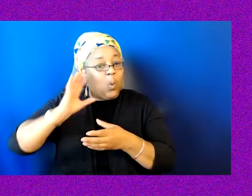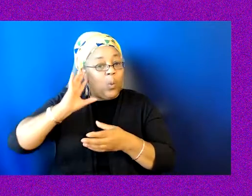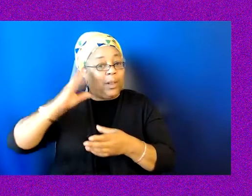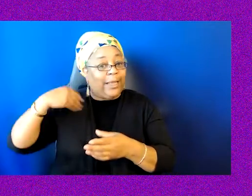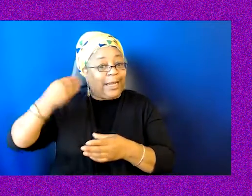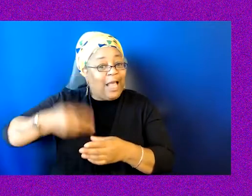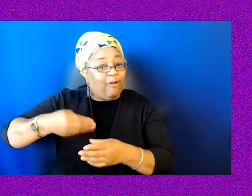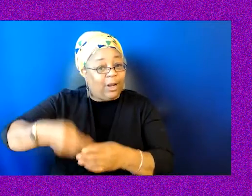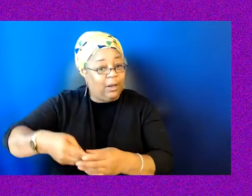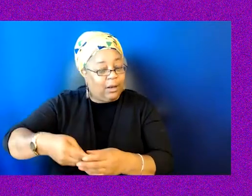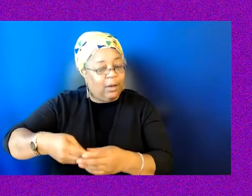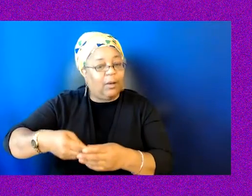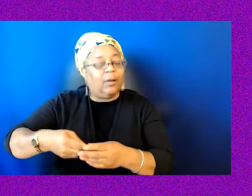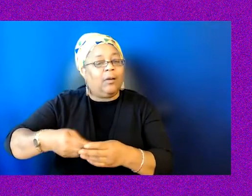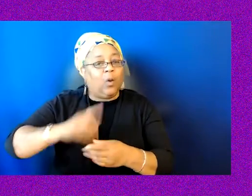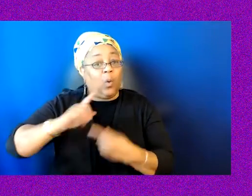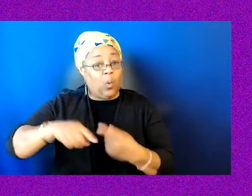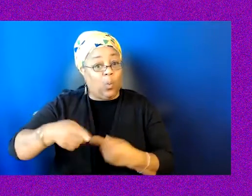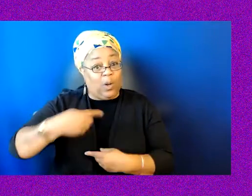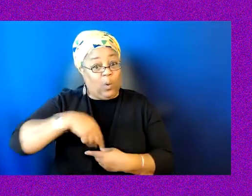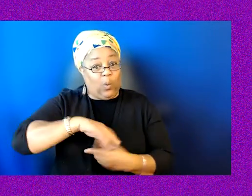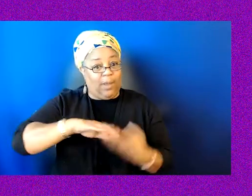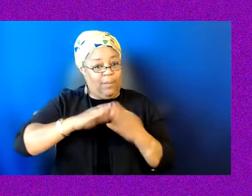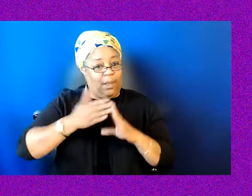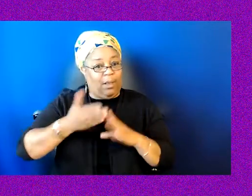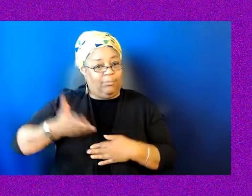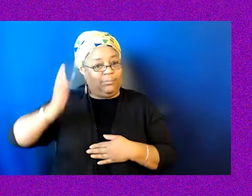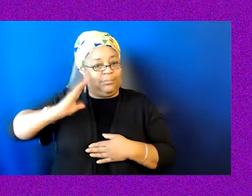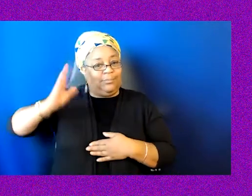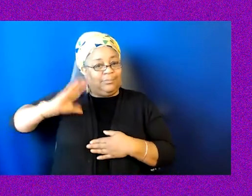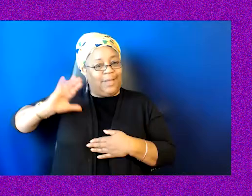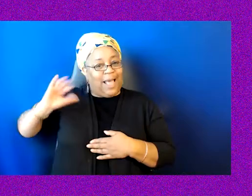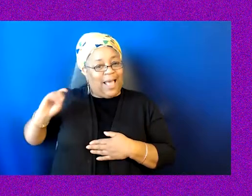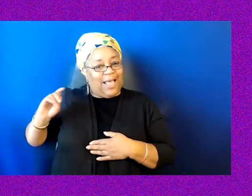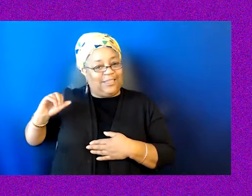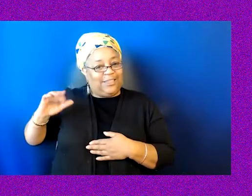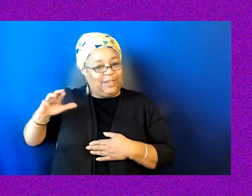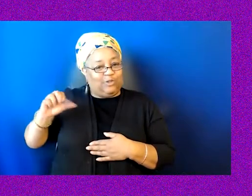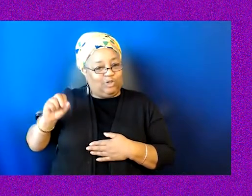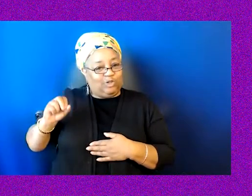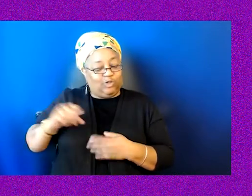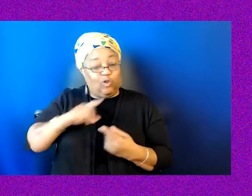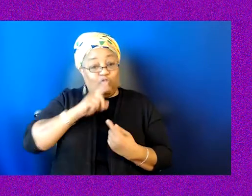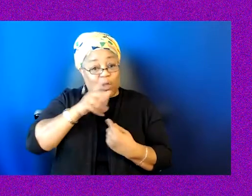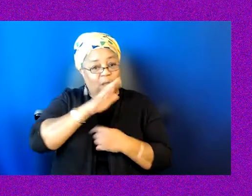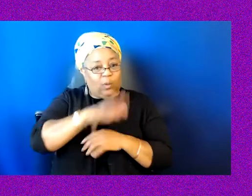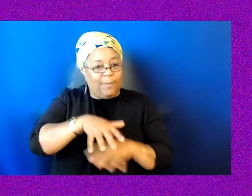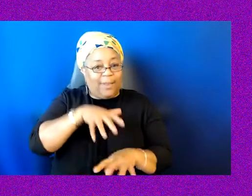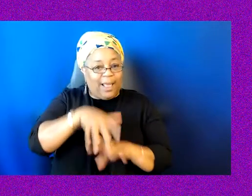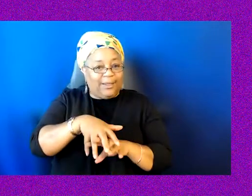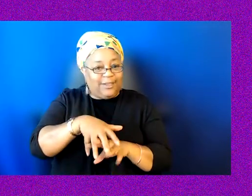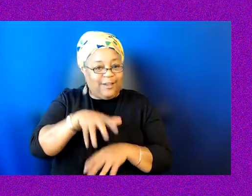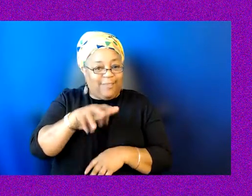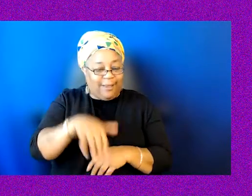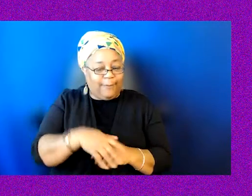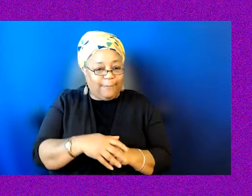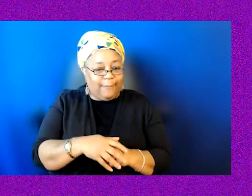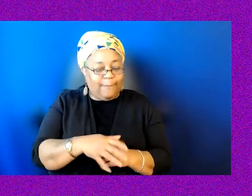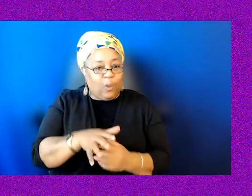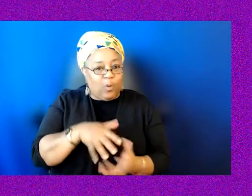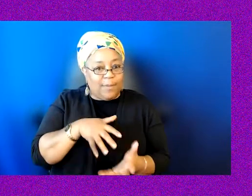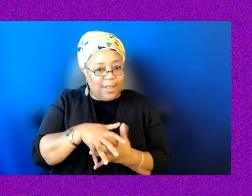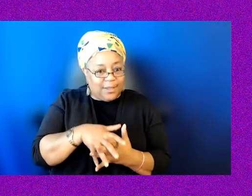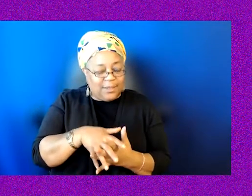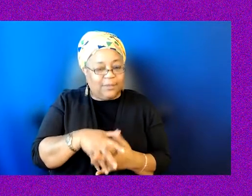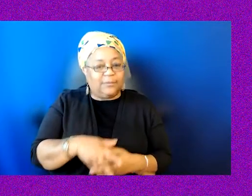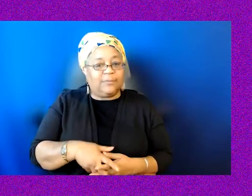que heredar una vez que nosotros somos los antepasados. Entonces, ahora mismo estamos planteados en el hecho